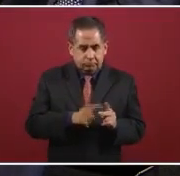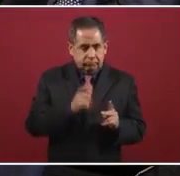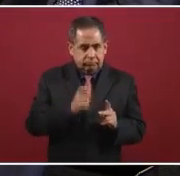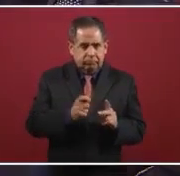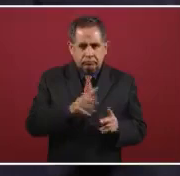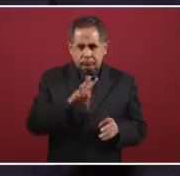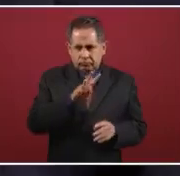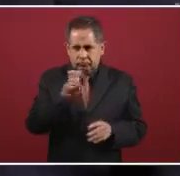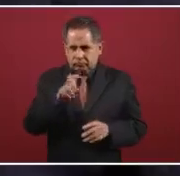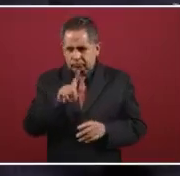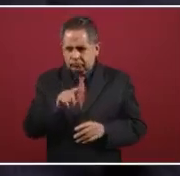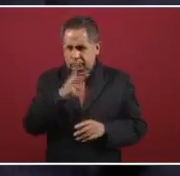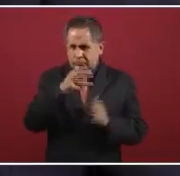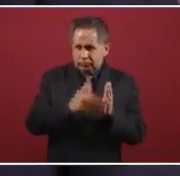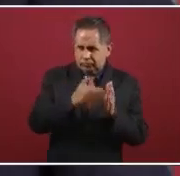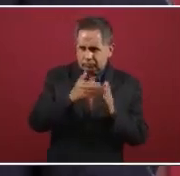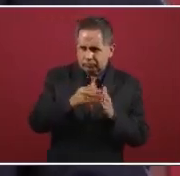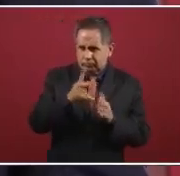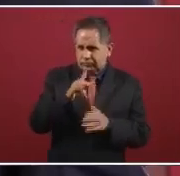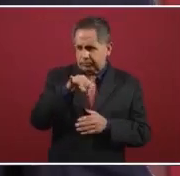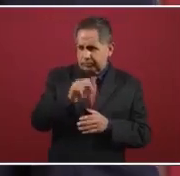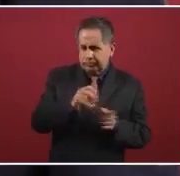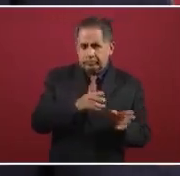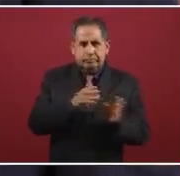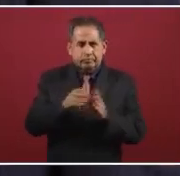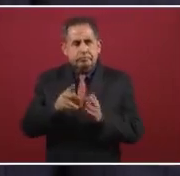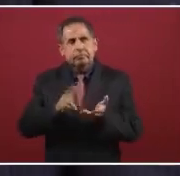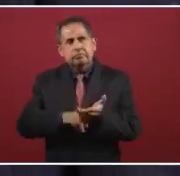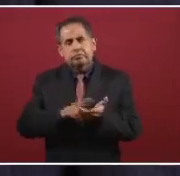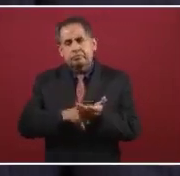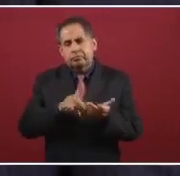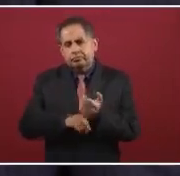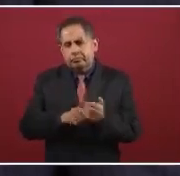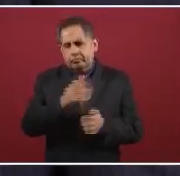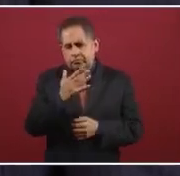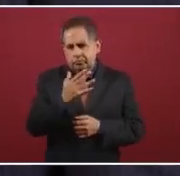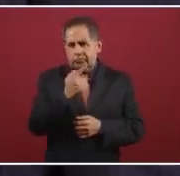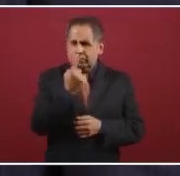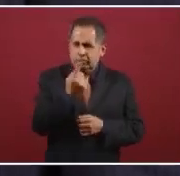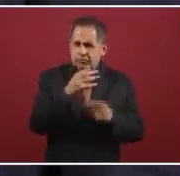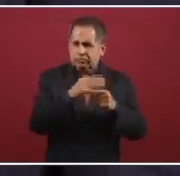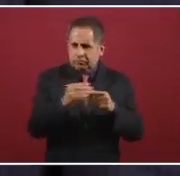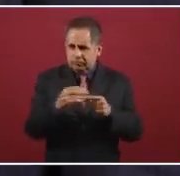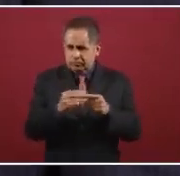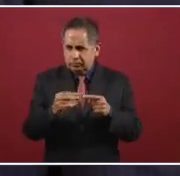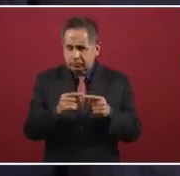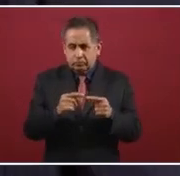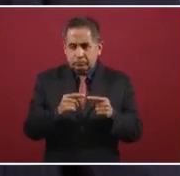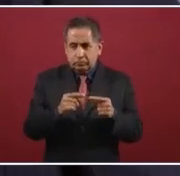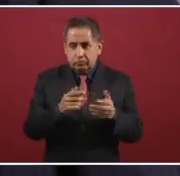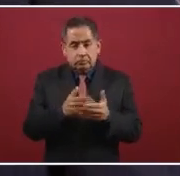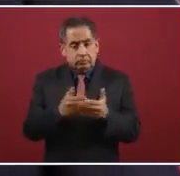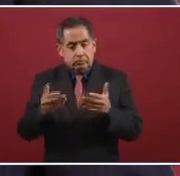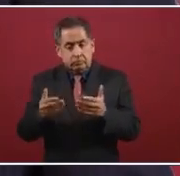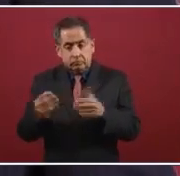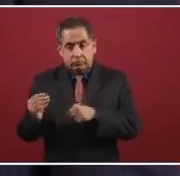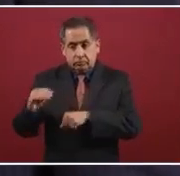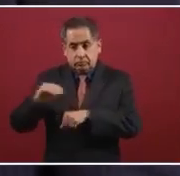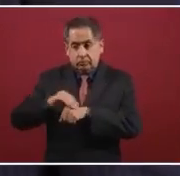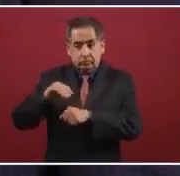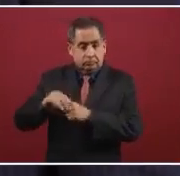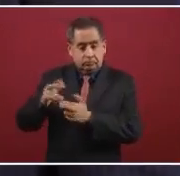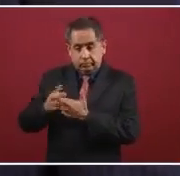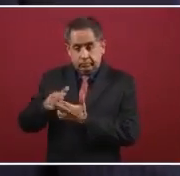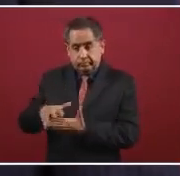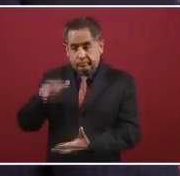son 472 millones de pies cúbicos y ahí el precio sería a 51 centavos. Y aumentando el